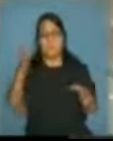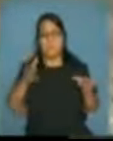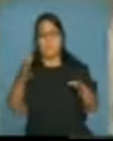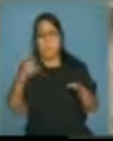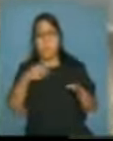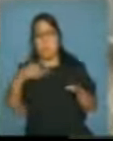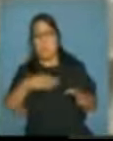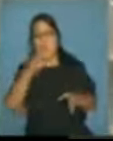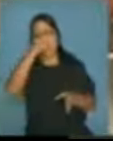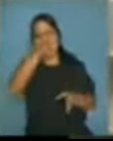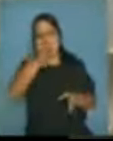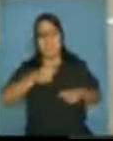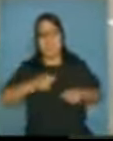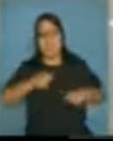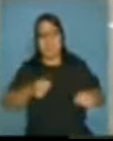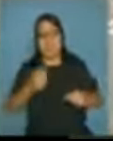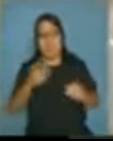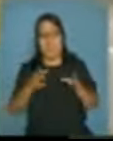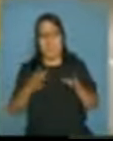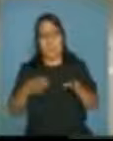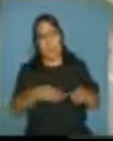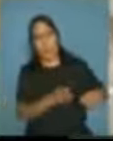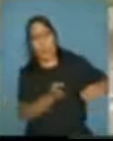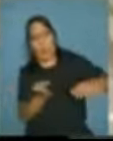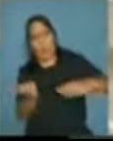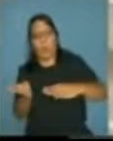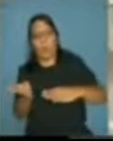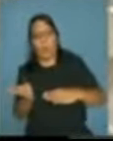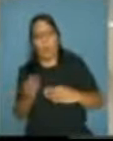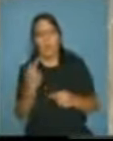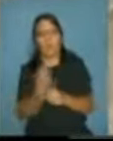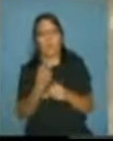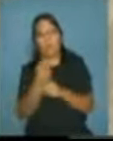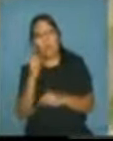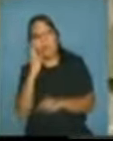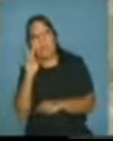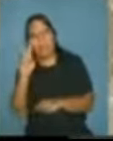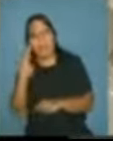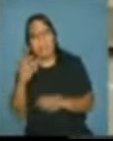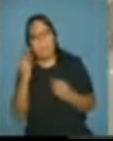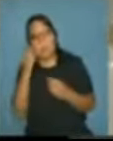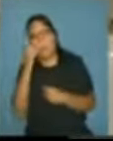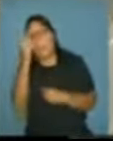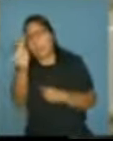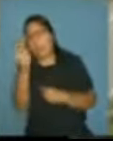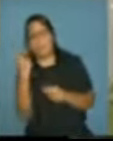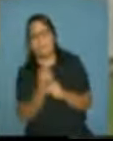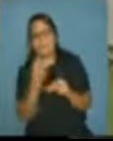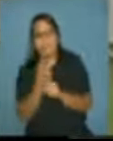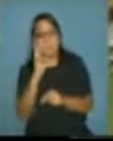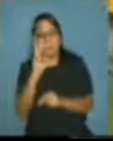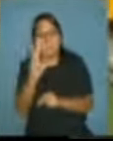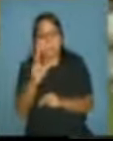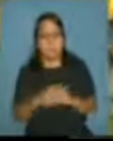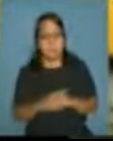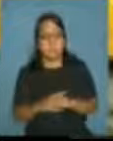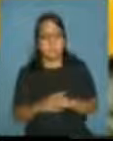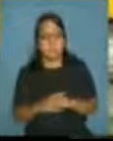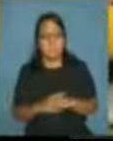norte-sur, en ese lugar vos venís en una curva que no tenés visibilidad a la salida de la curva, que es lo que sucede.